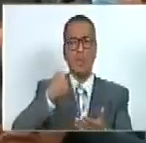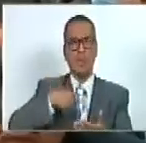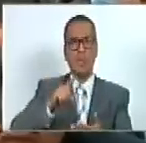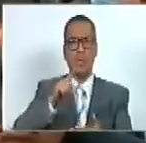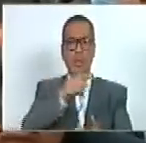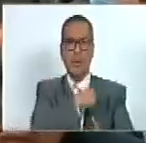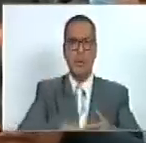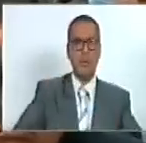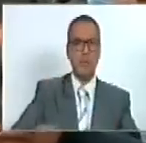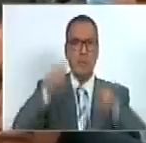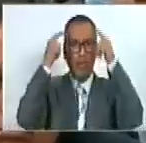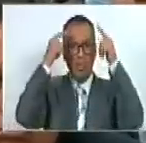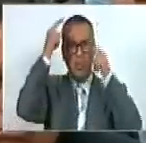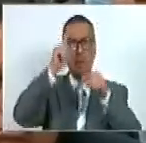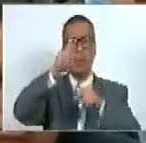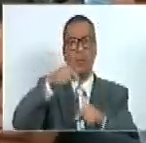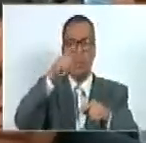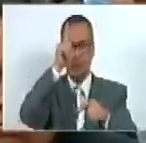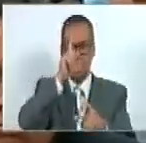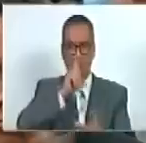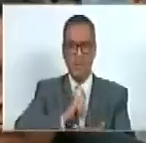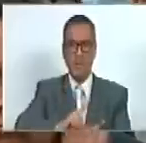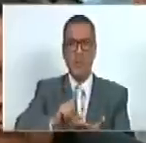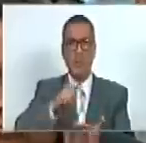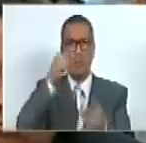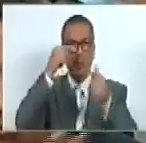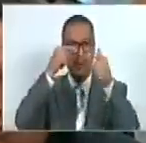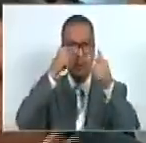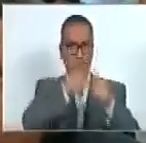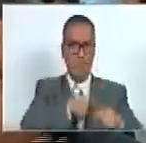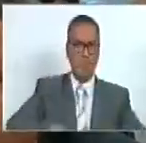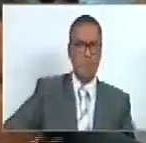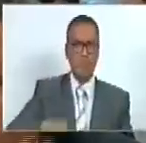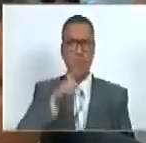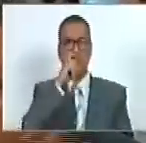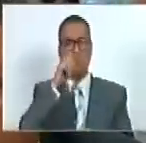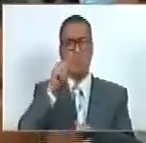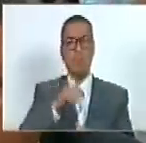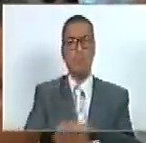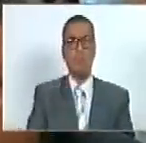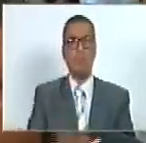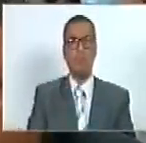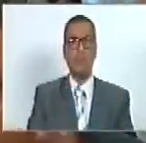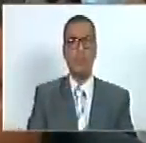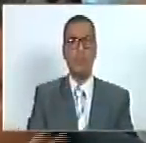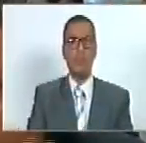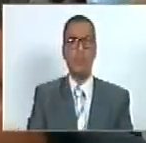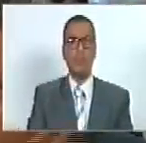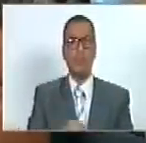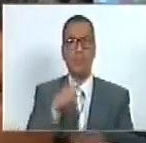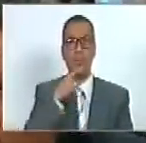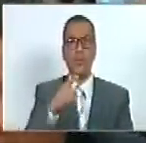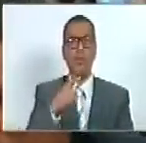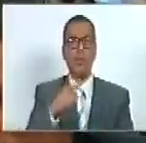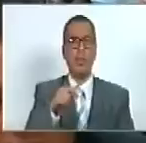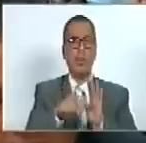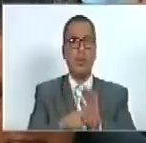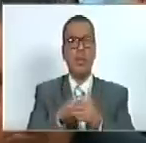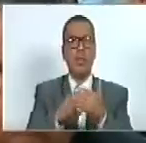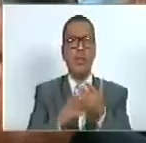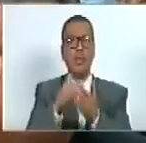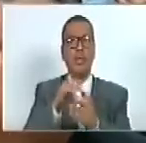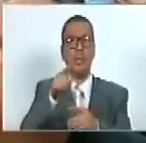presidente Chávez, sino al presidente Maduro. 27 aumentos